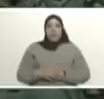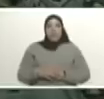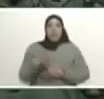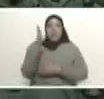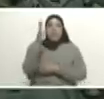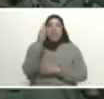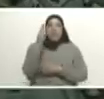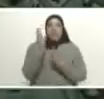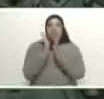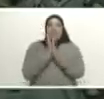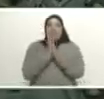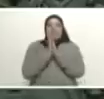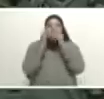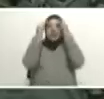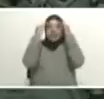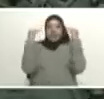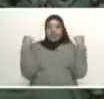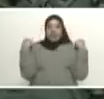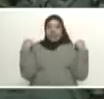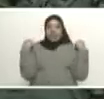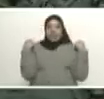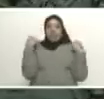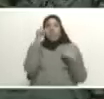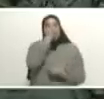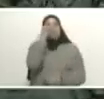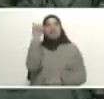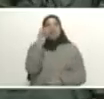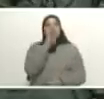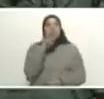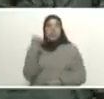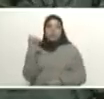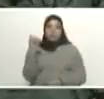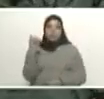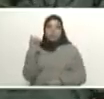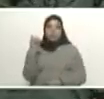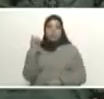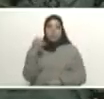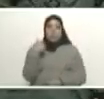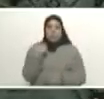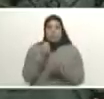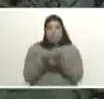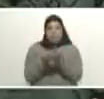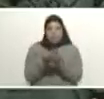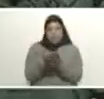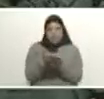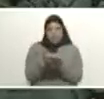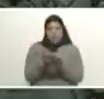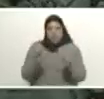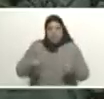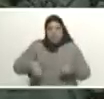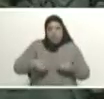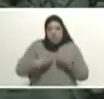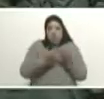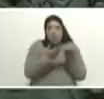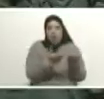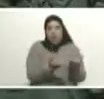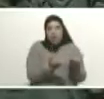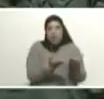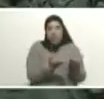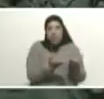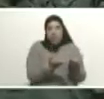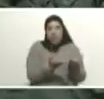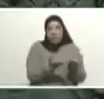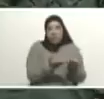virgencita de la Chiquinquirá. Habían puesto en mis manos. Y cuando recibí